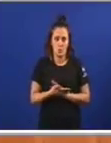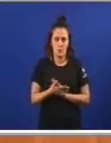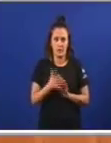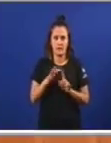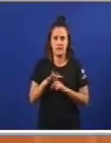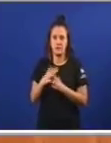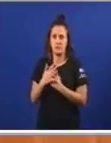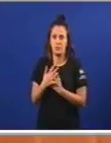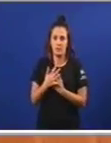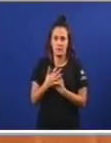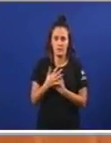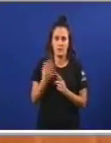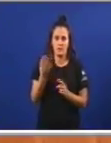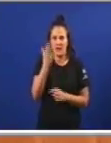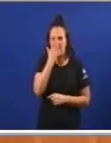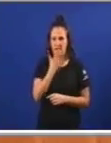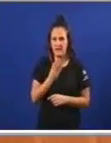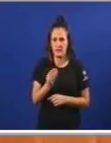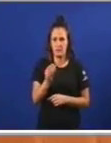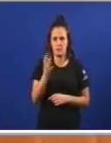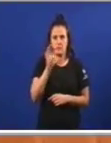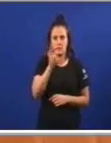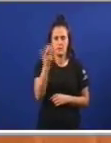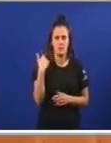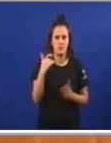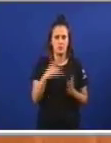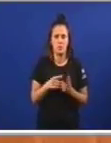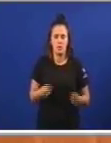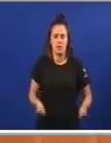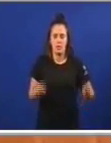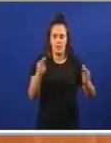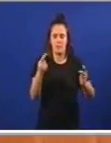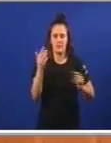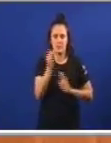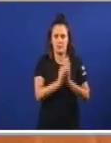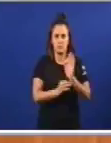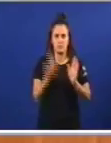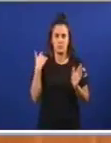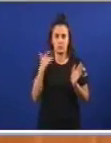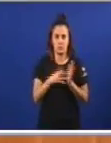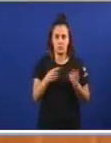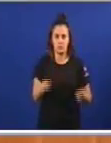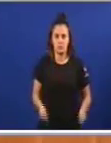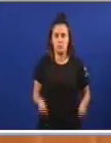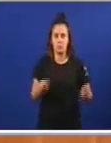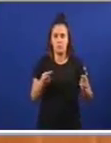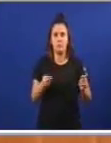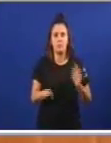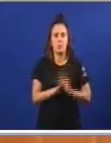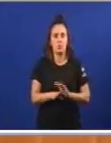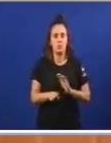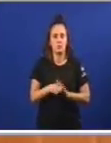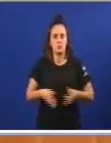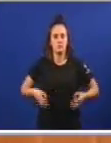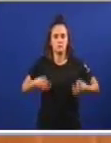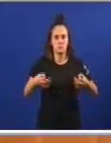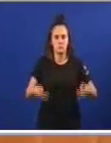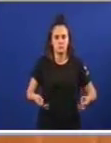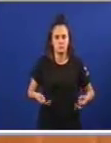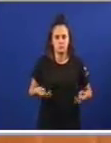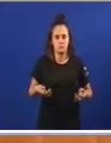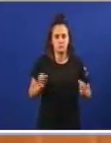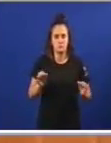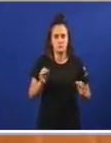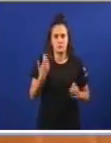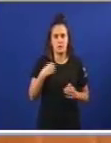situación das condutas adictivas do país. Xa discutimos durante o debate orzamentario como se mantiñan ao longo do tempo, ao longo das